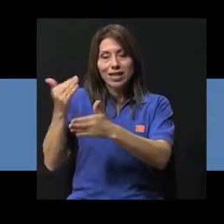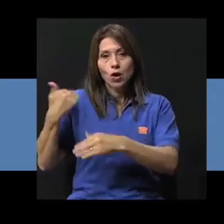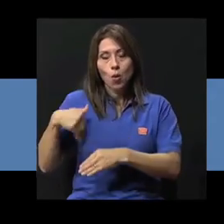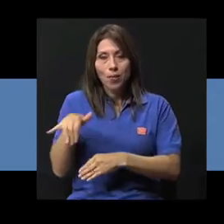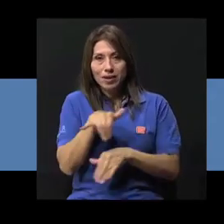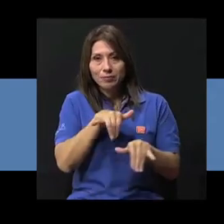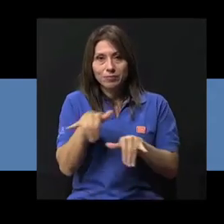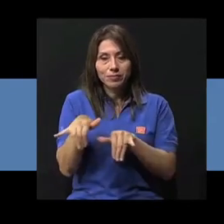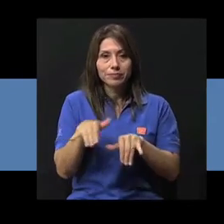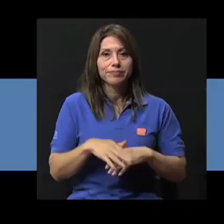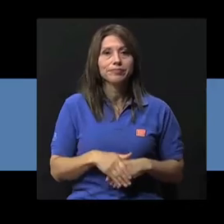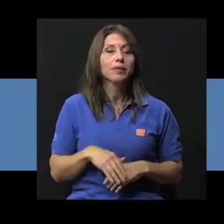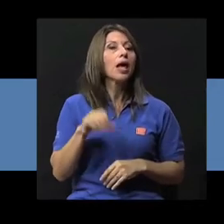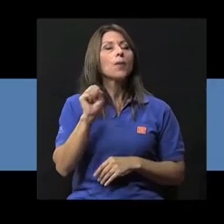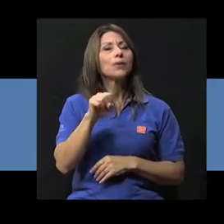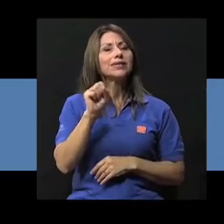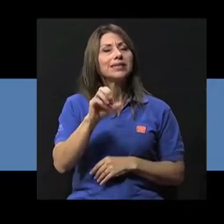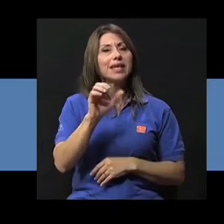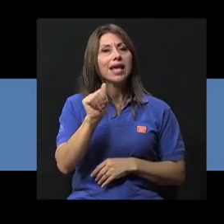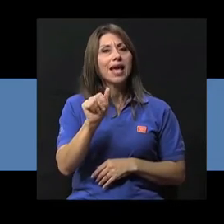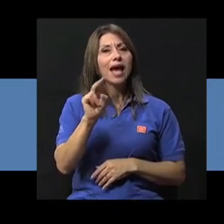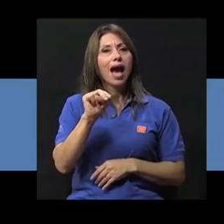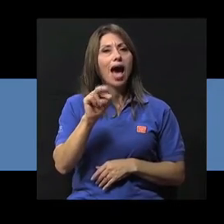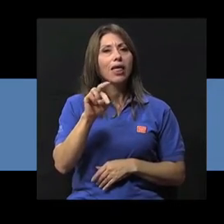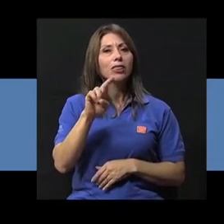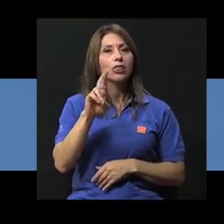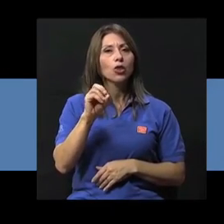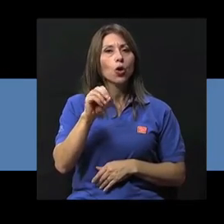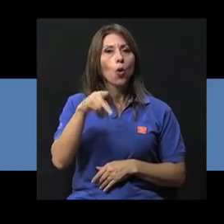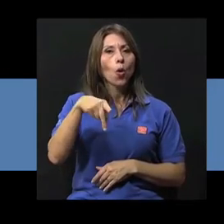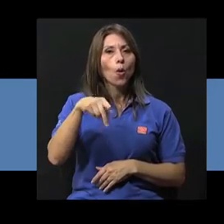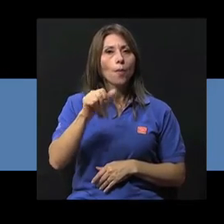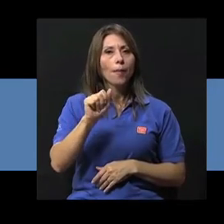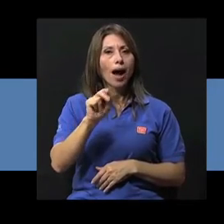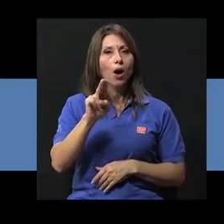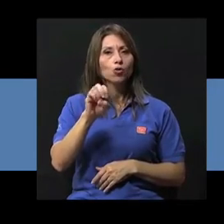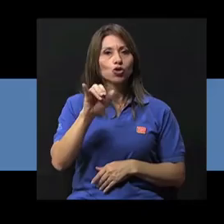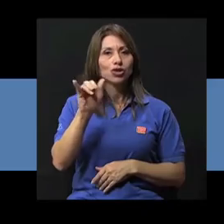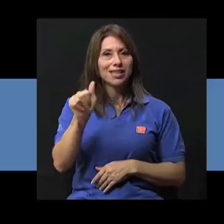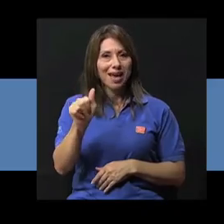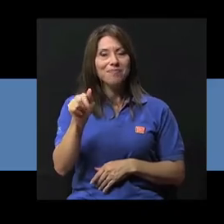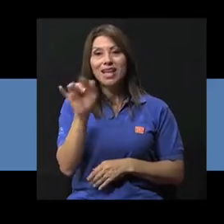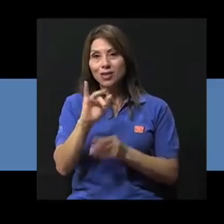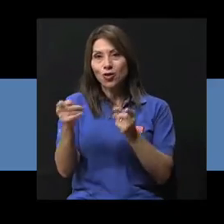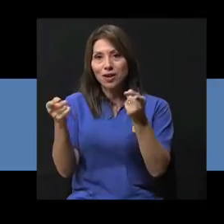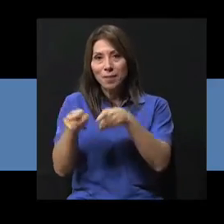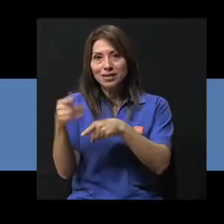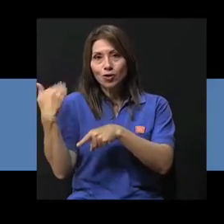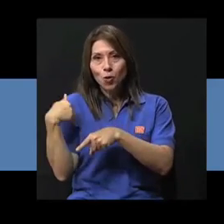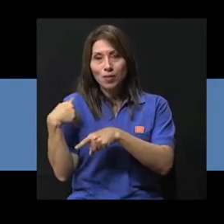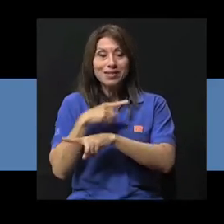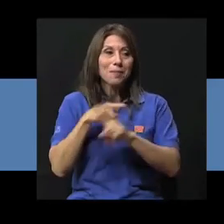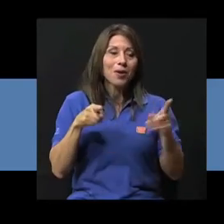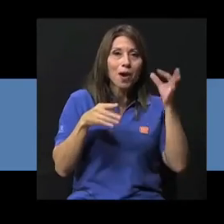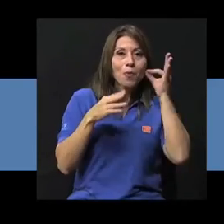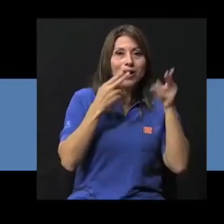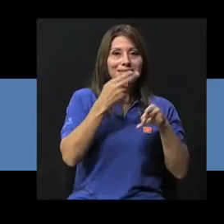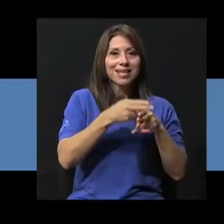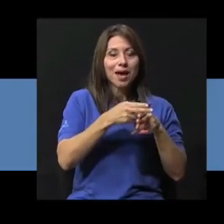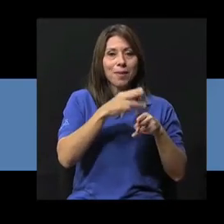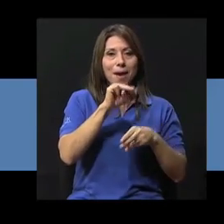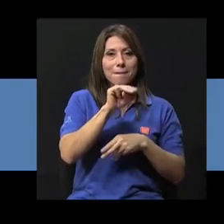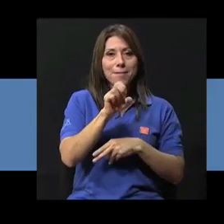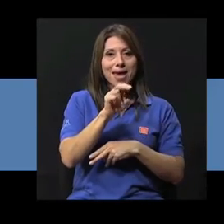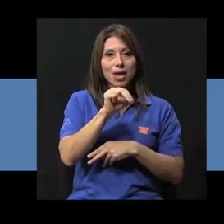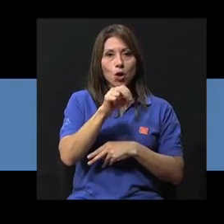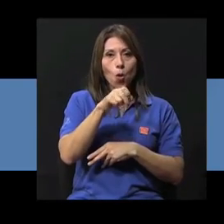que afecta al hombre en ese sentido. Sí, la andropausia es lo que le da a los hombres, pero que a las mujeres se le dice menopausia